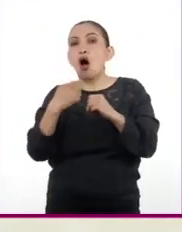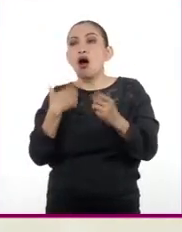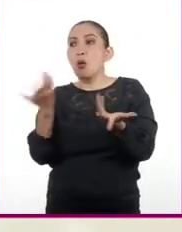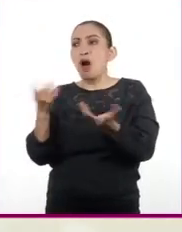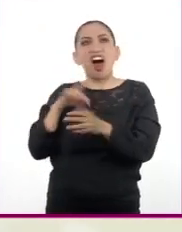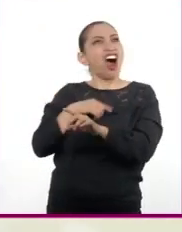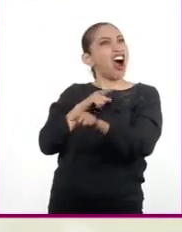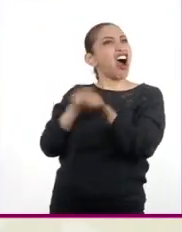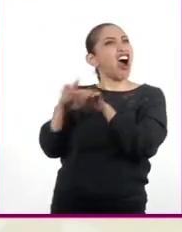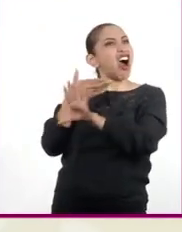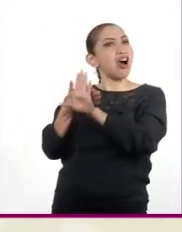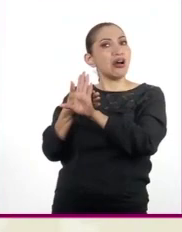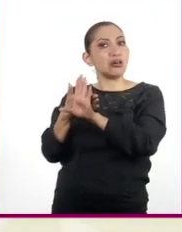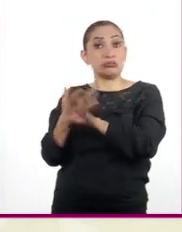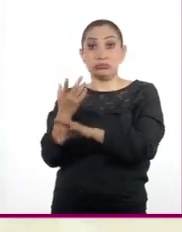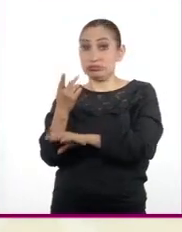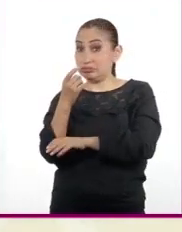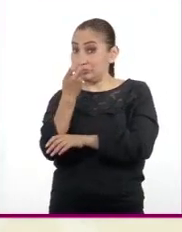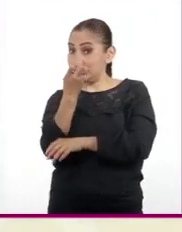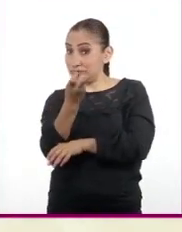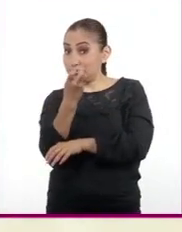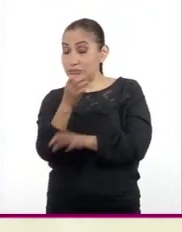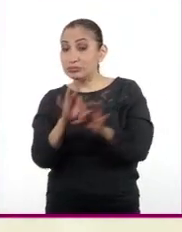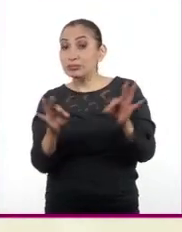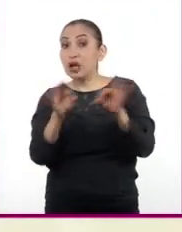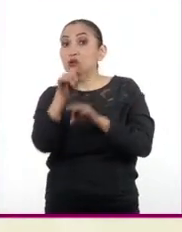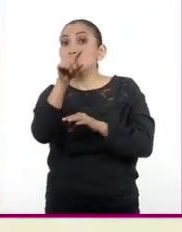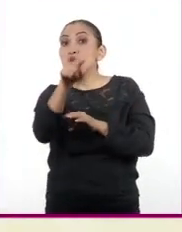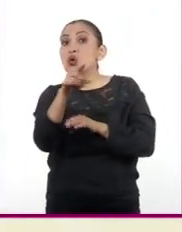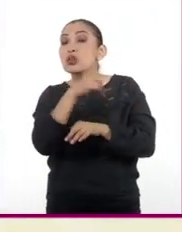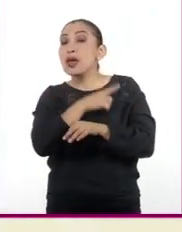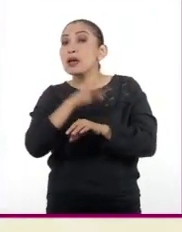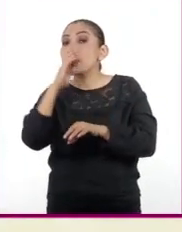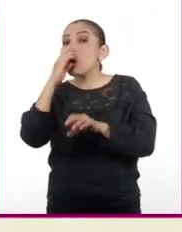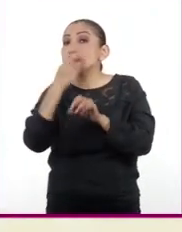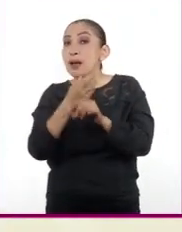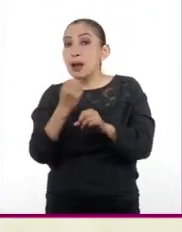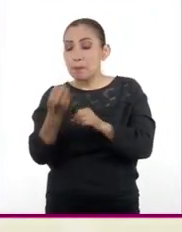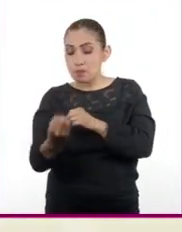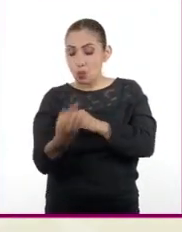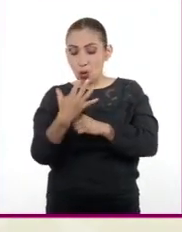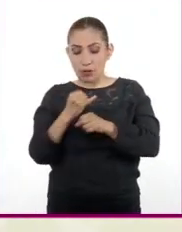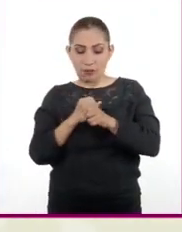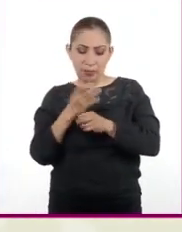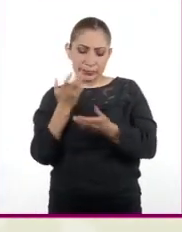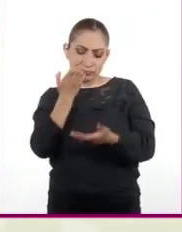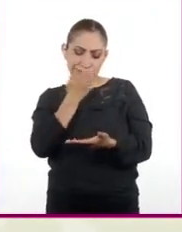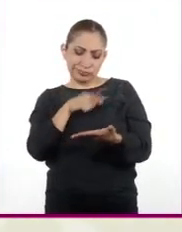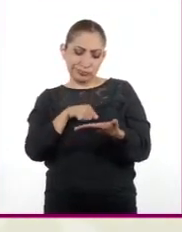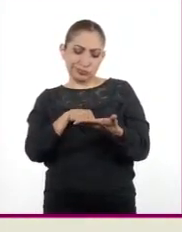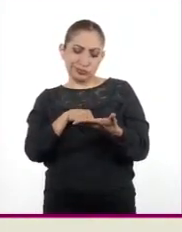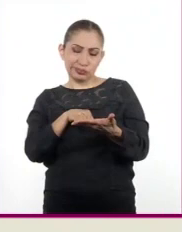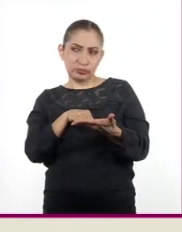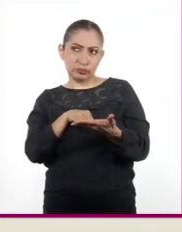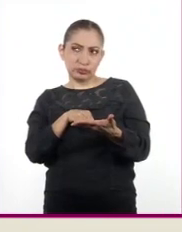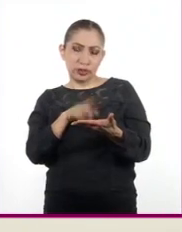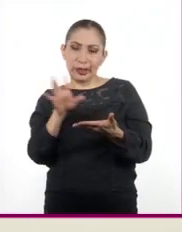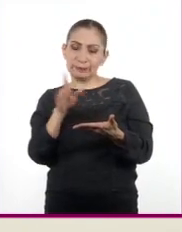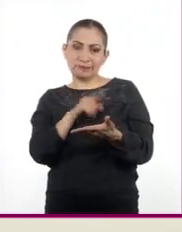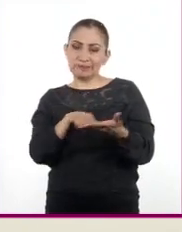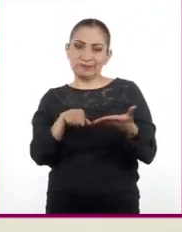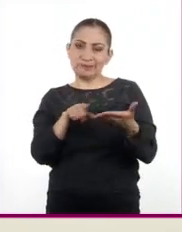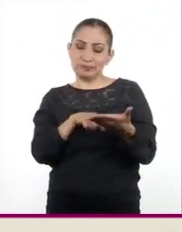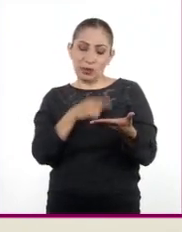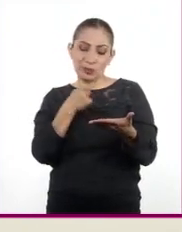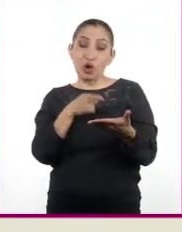difamar. Por eso, es importante que actúen de manera responsable ante la información difundida.